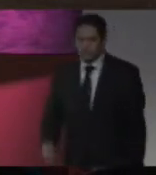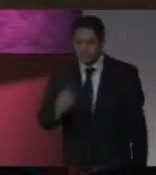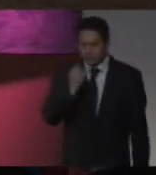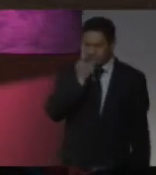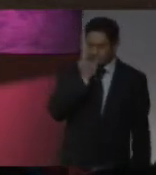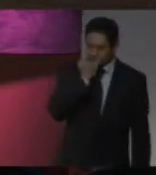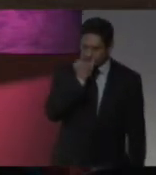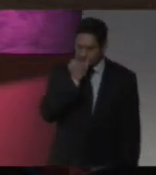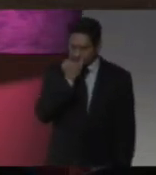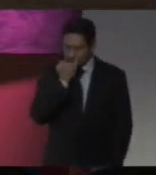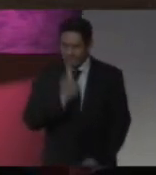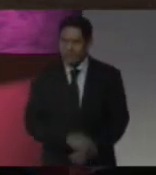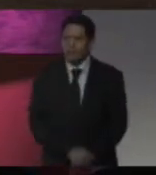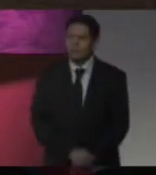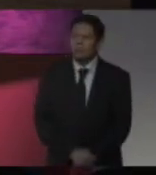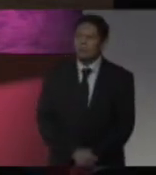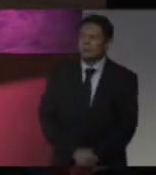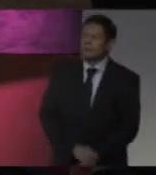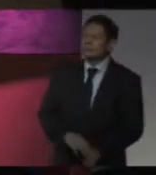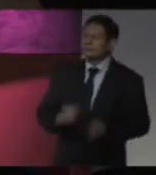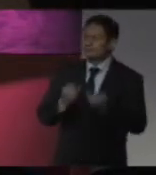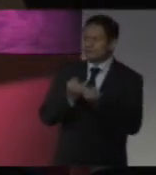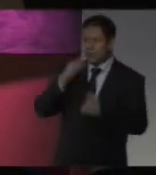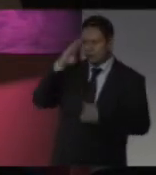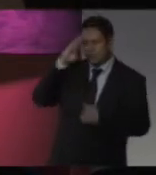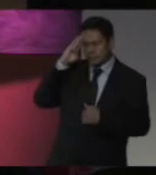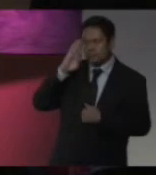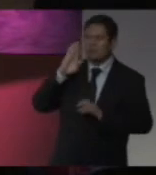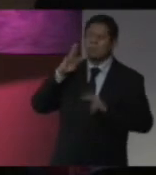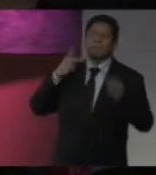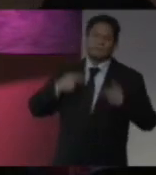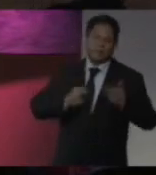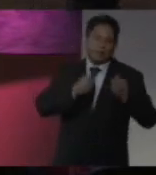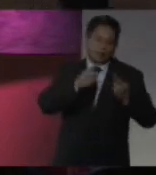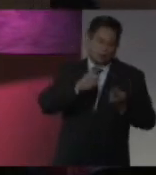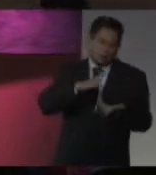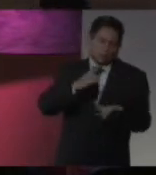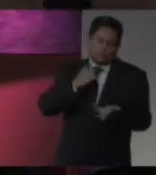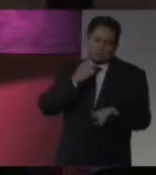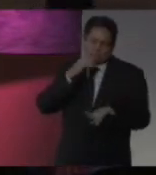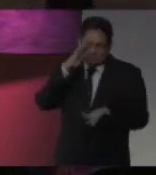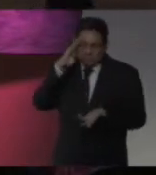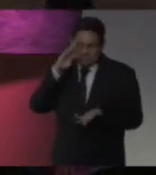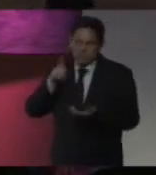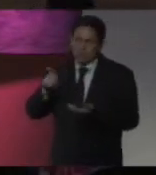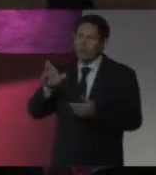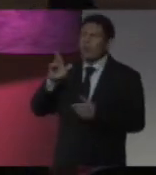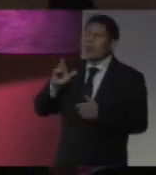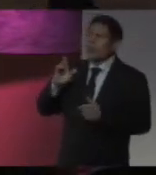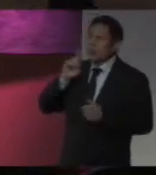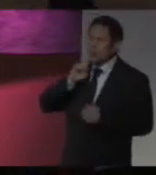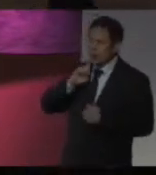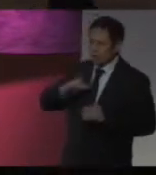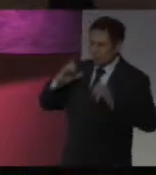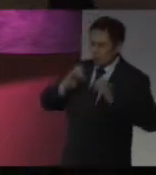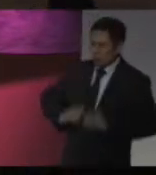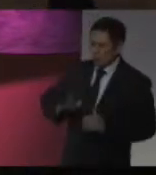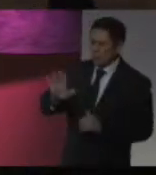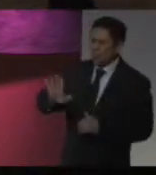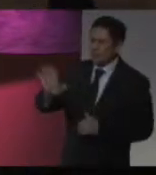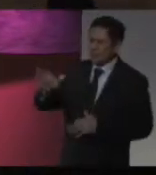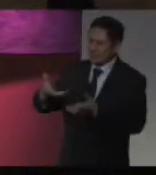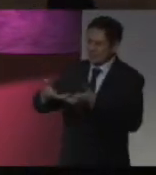los cuerpos de las mujeres concebidos como territorio que también están siendo conquistados y despojados de su